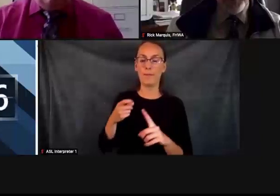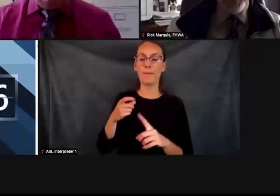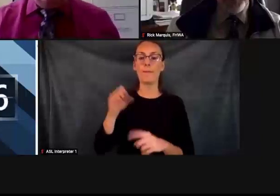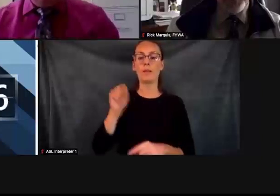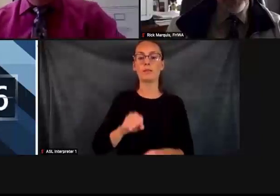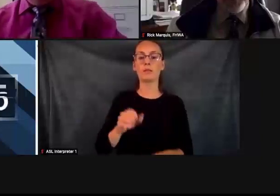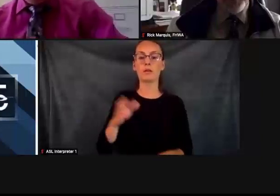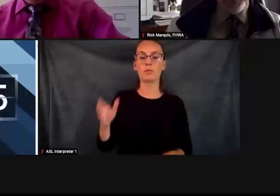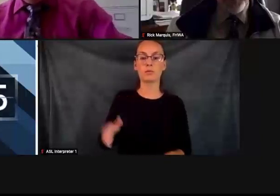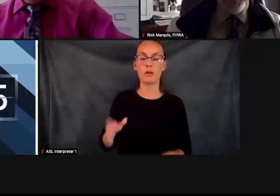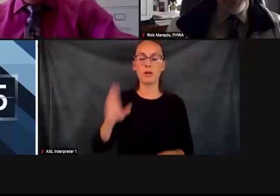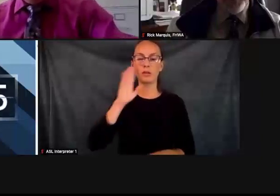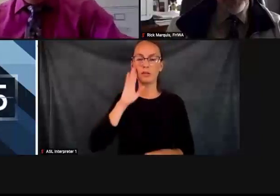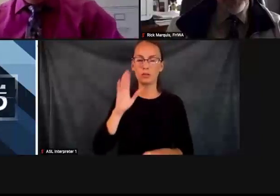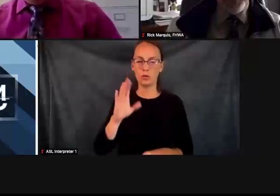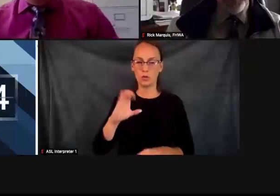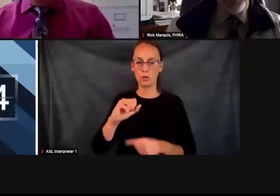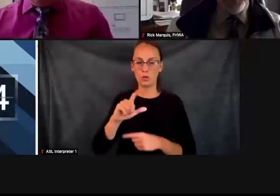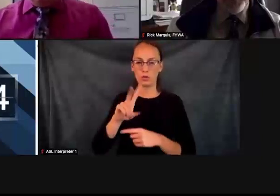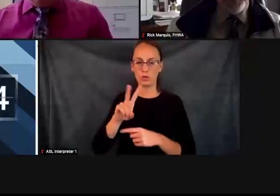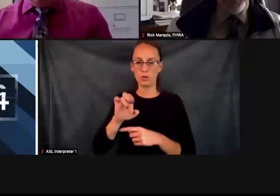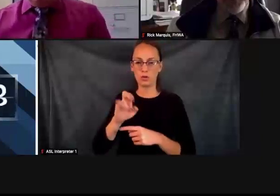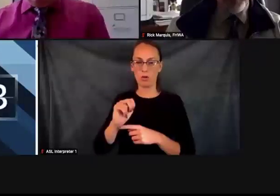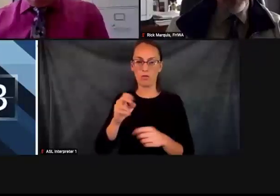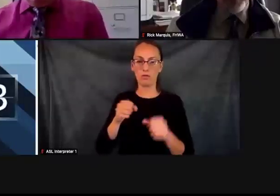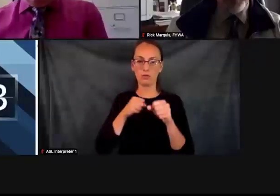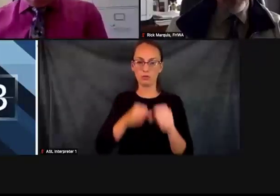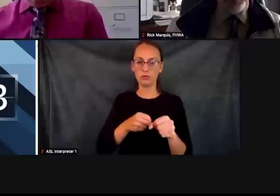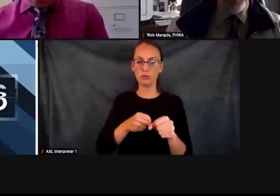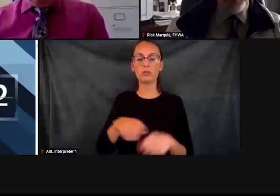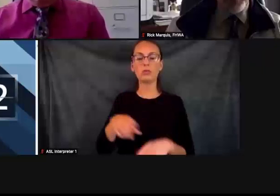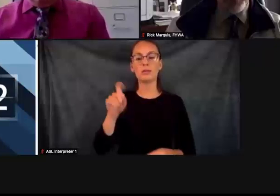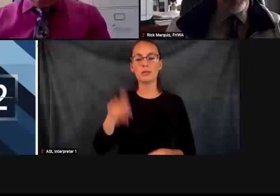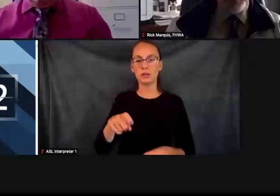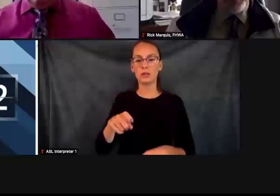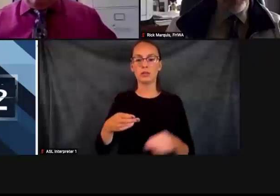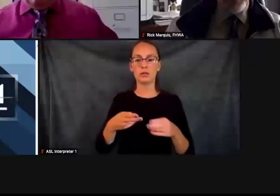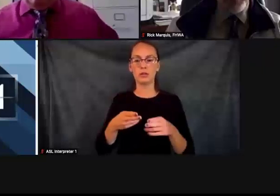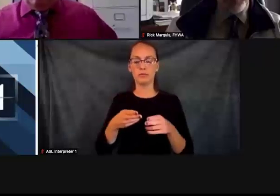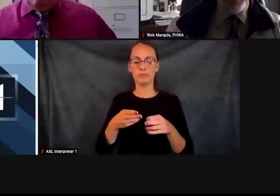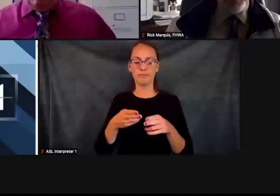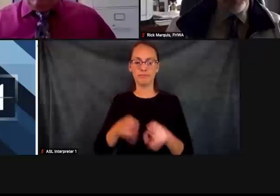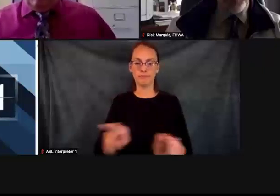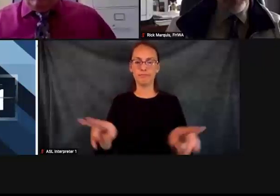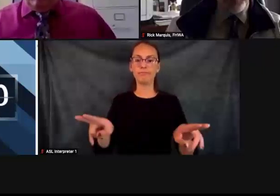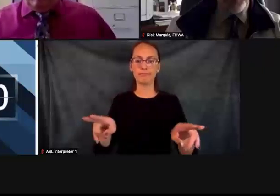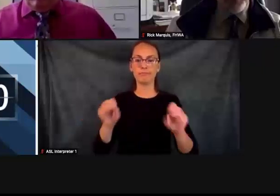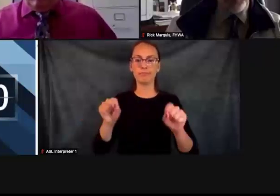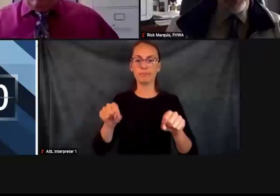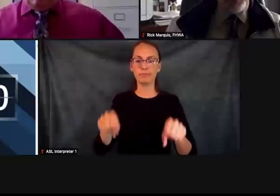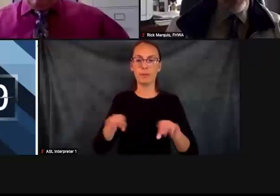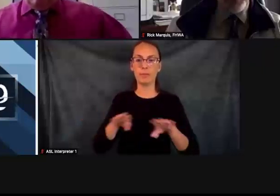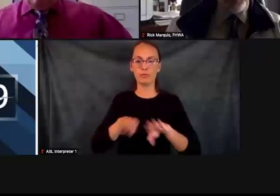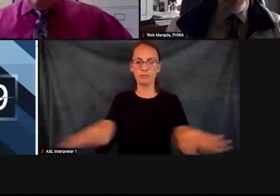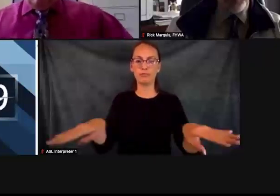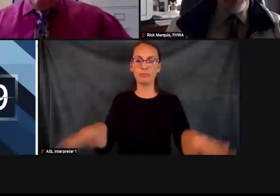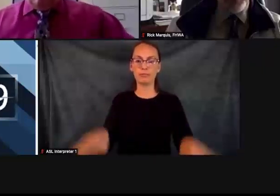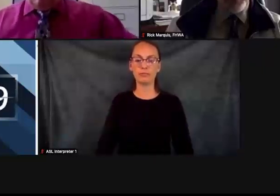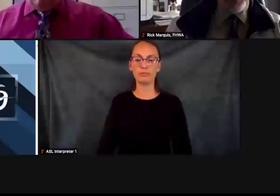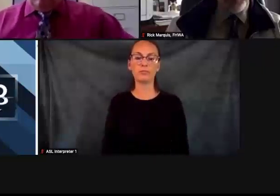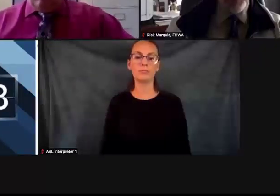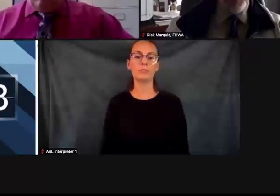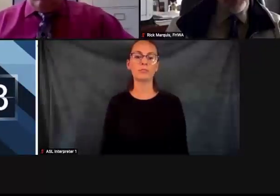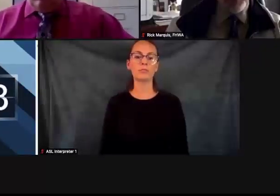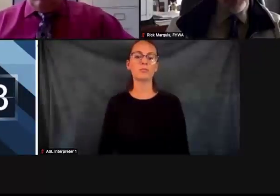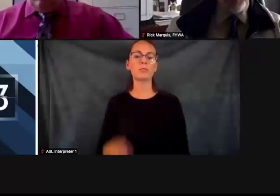tráfico al sur, por ejemplo, con la intersección en Common Street. A lo largo de